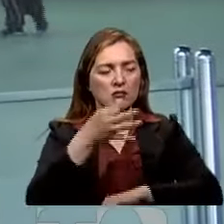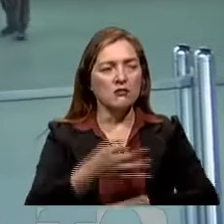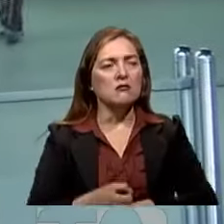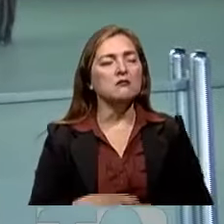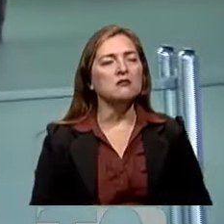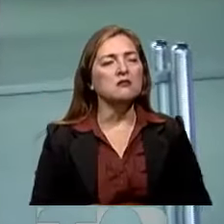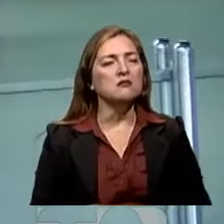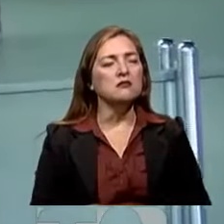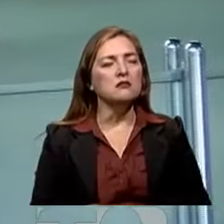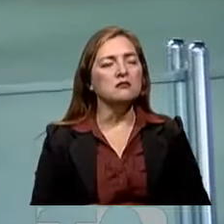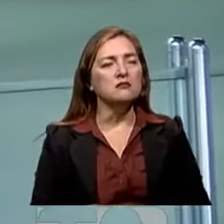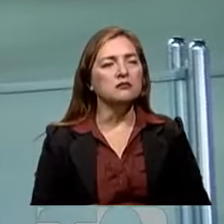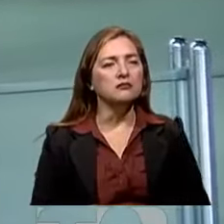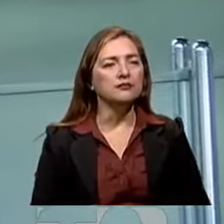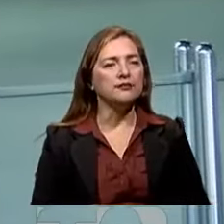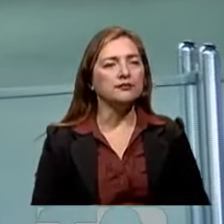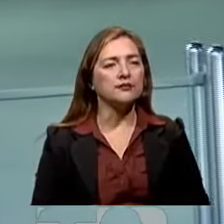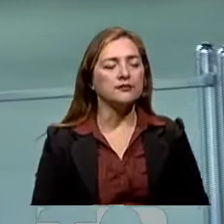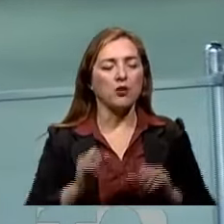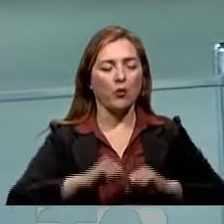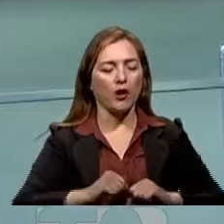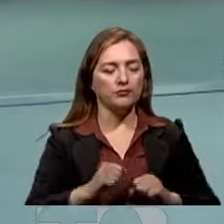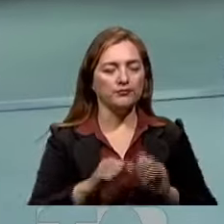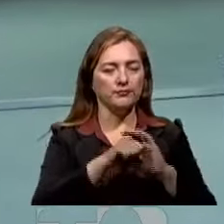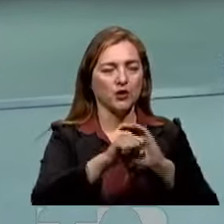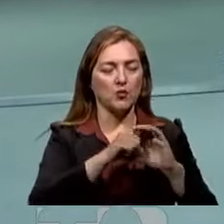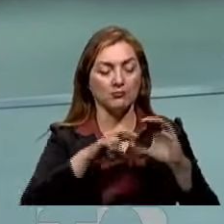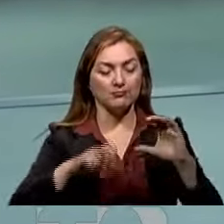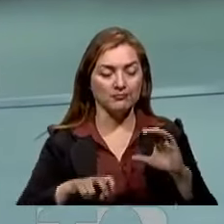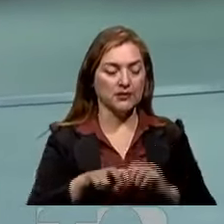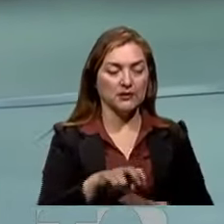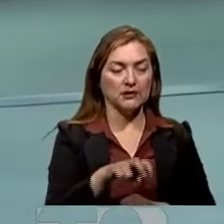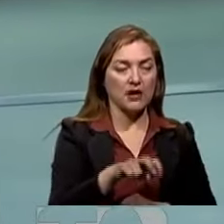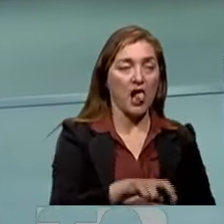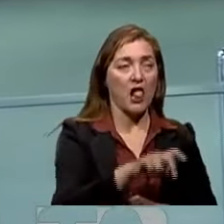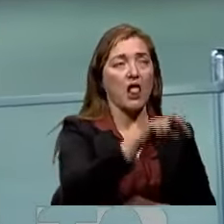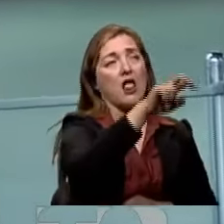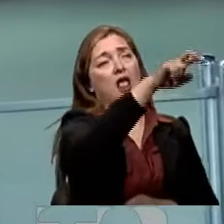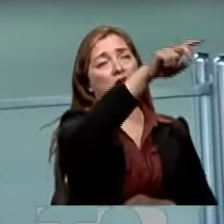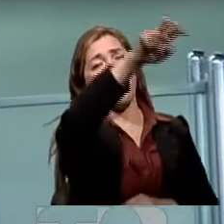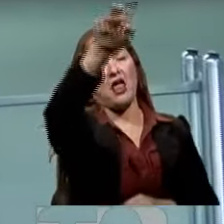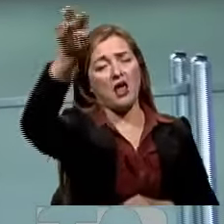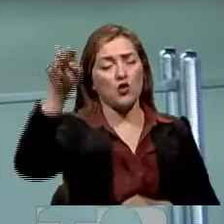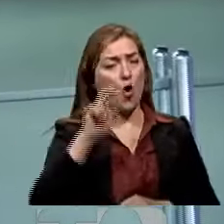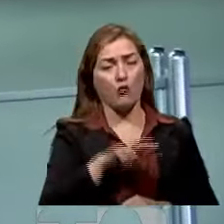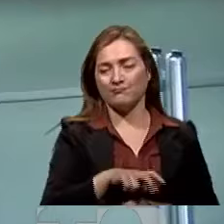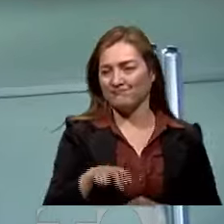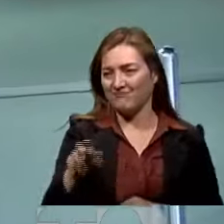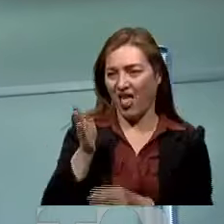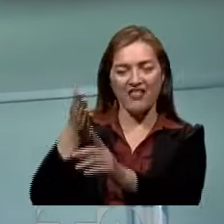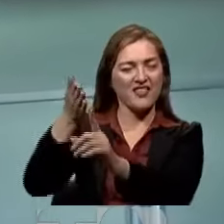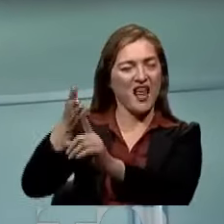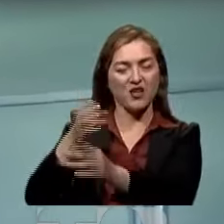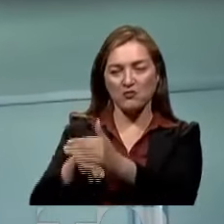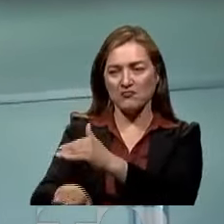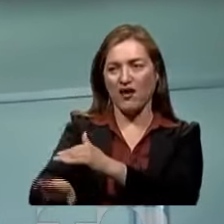de casa. Y bueno, ahora también ya puede utilizar estos nuevos accesos que estarán dispuestos para el ingreso